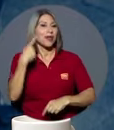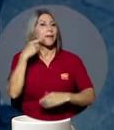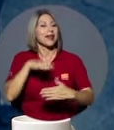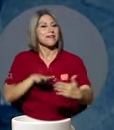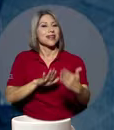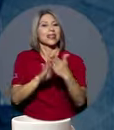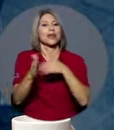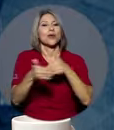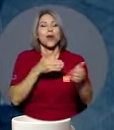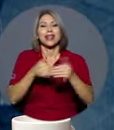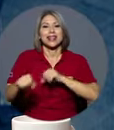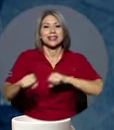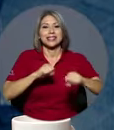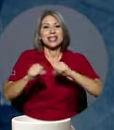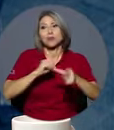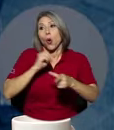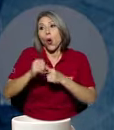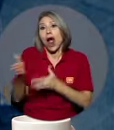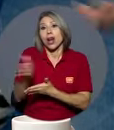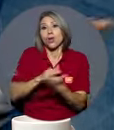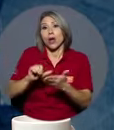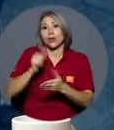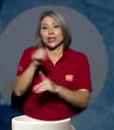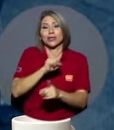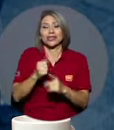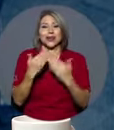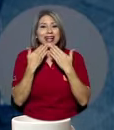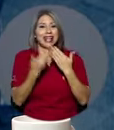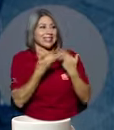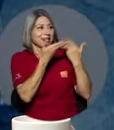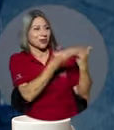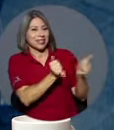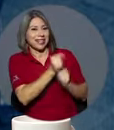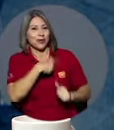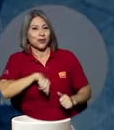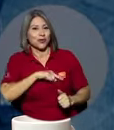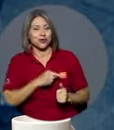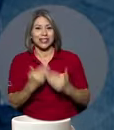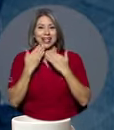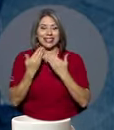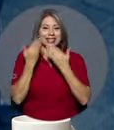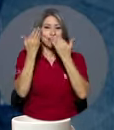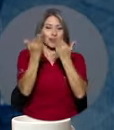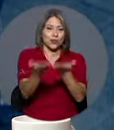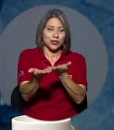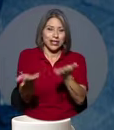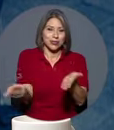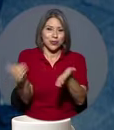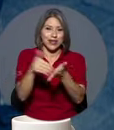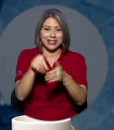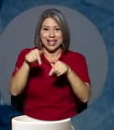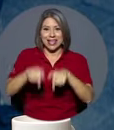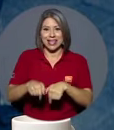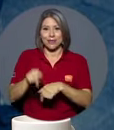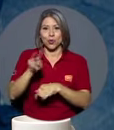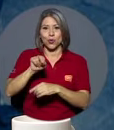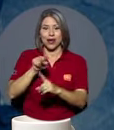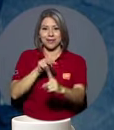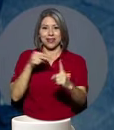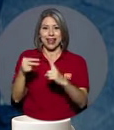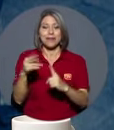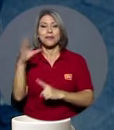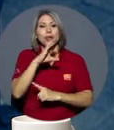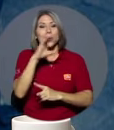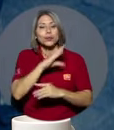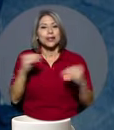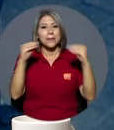enfrentar cualquier sismo, cualquier otro evento que se presente. Muchas gracias a ustedes por estar con nosotros, a ustedes por acompañarnos una vez más aquí en Una Mirada.